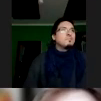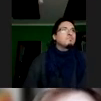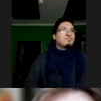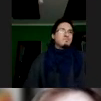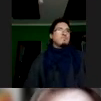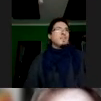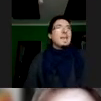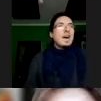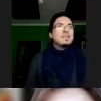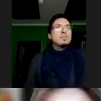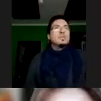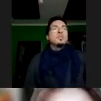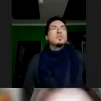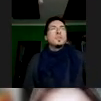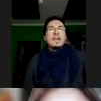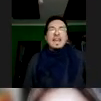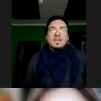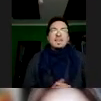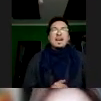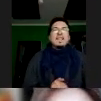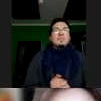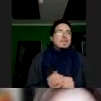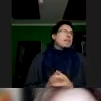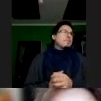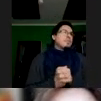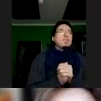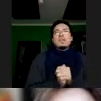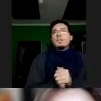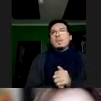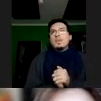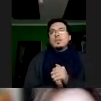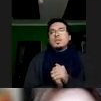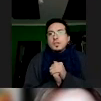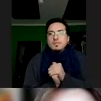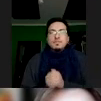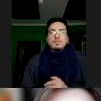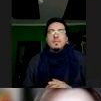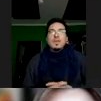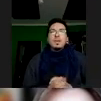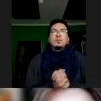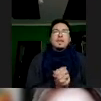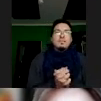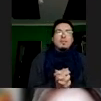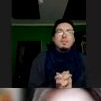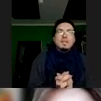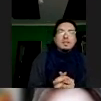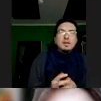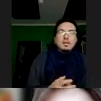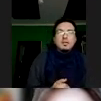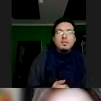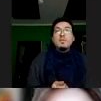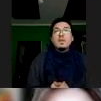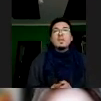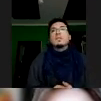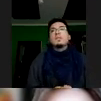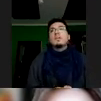avanzamos. Avanzamos, chiquillos. La vista de planta, una vista que ustedes ya conocen. Ahí aparece un ejemplo en pantalla de